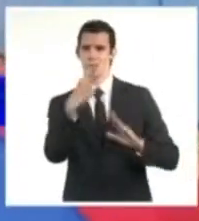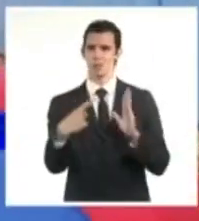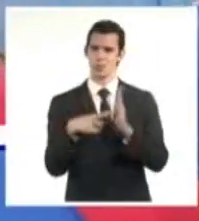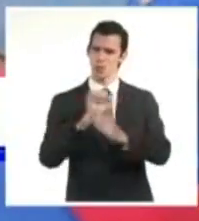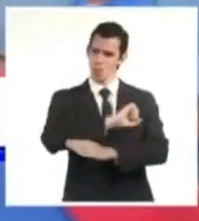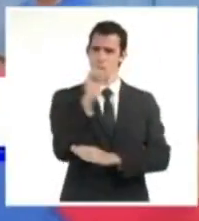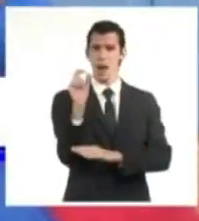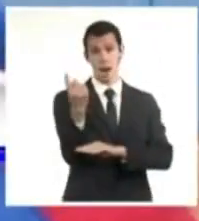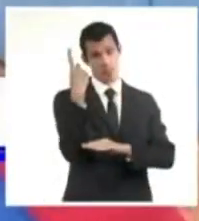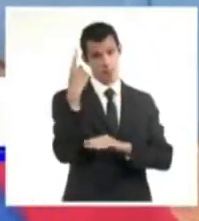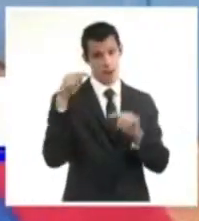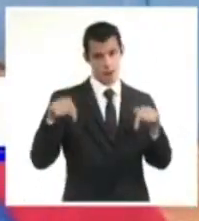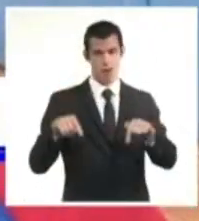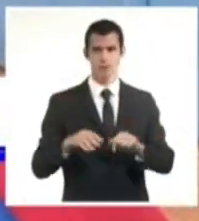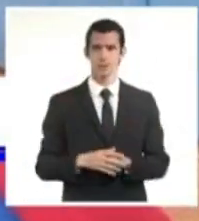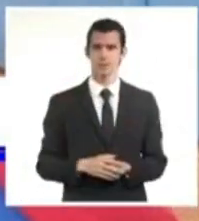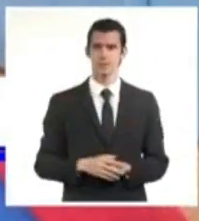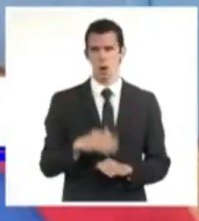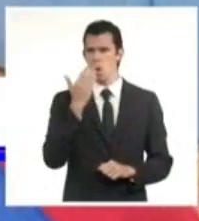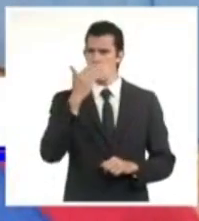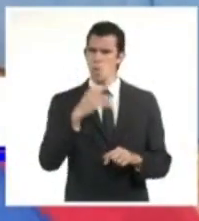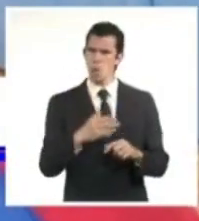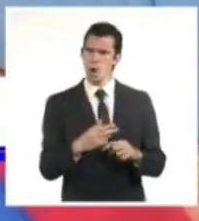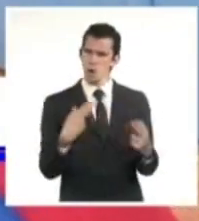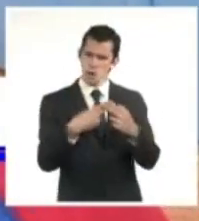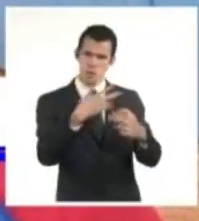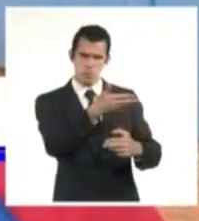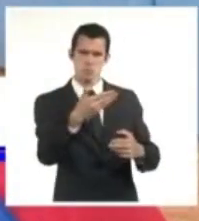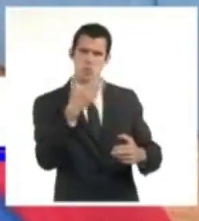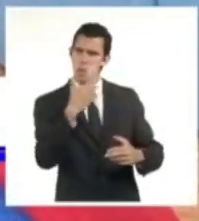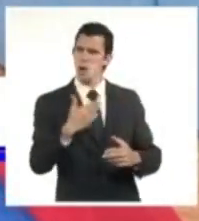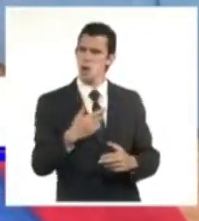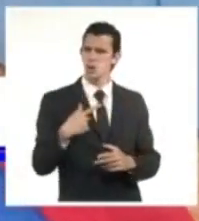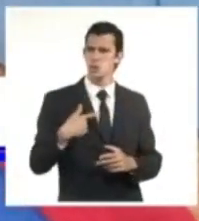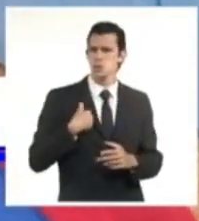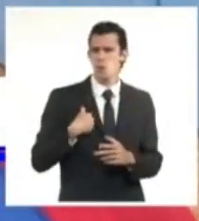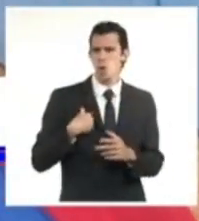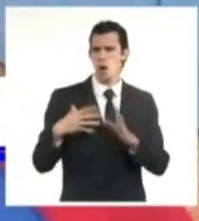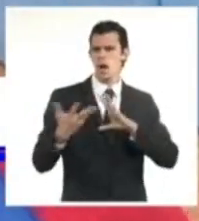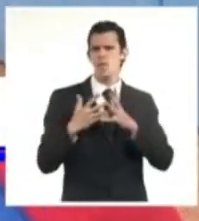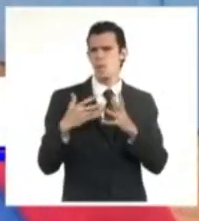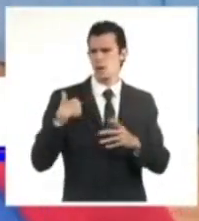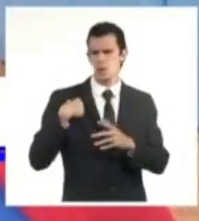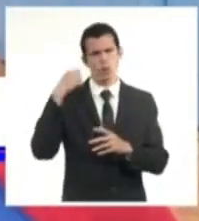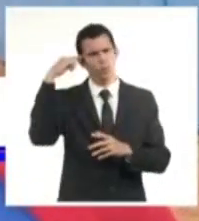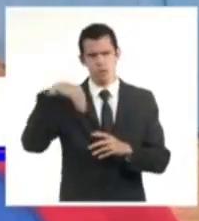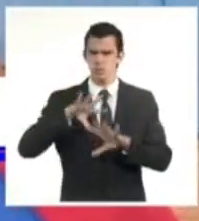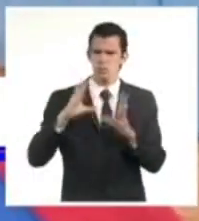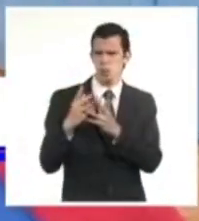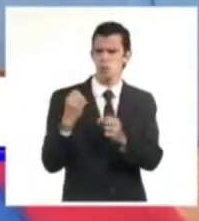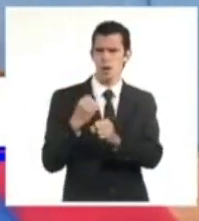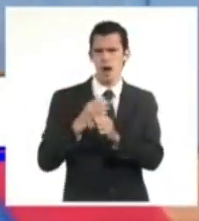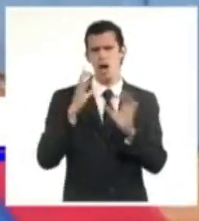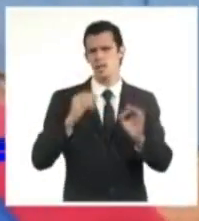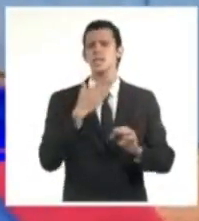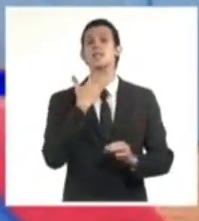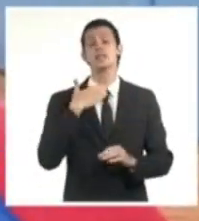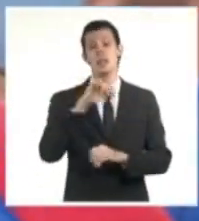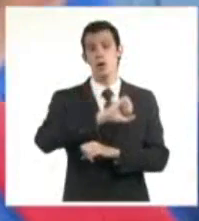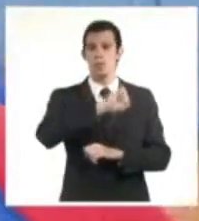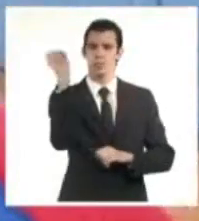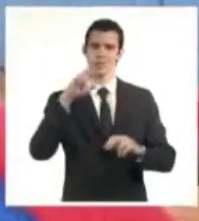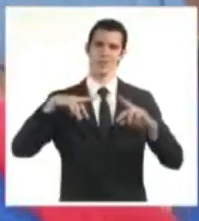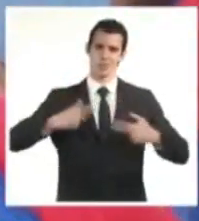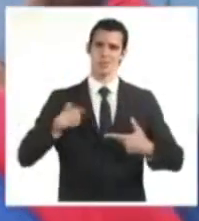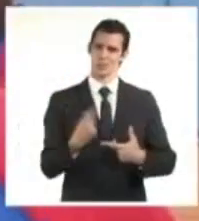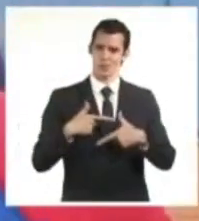de pelota, salí a hacer mi trabajo, que es lo que me toca. Y lograr la victoria, que es lo que queremos todos para así volver a alzar el título otra